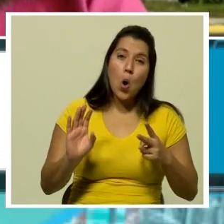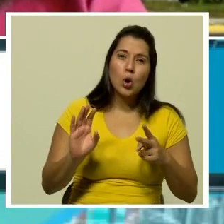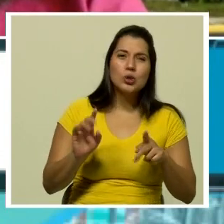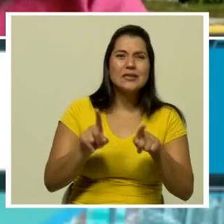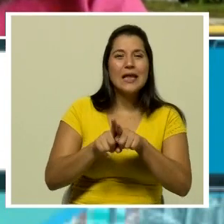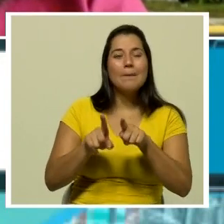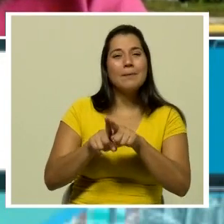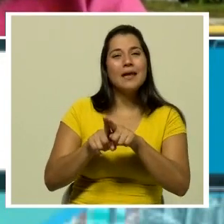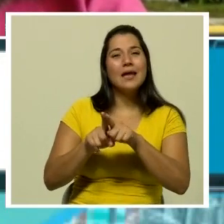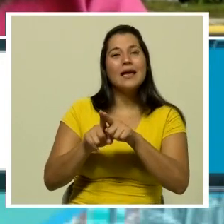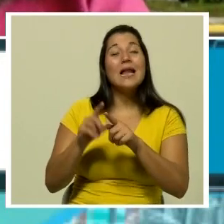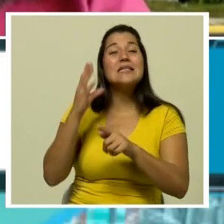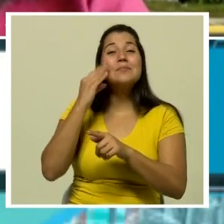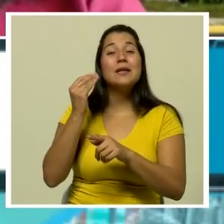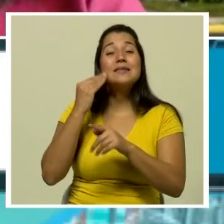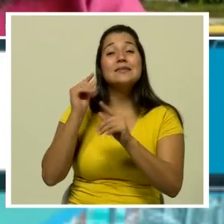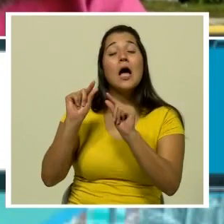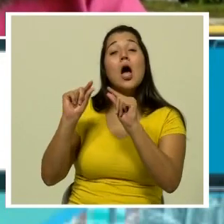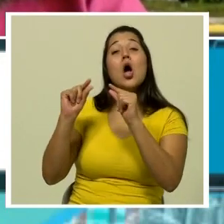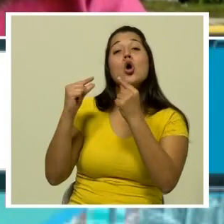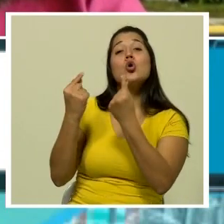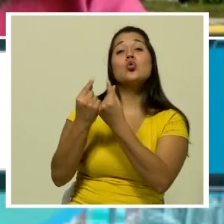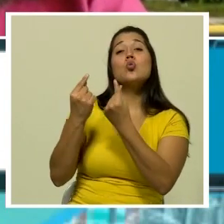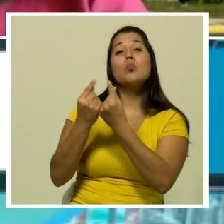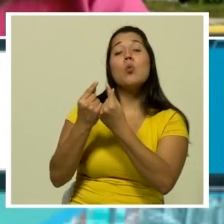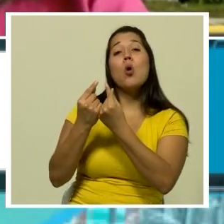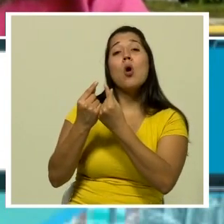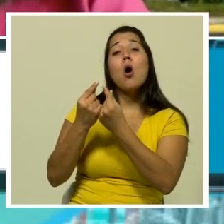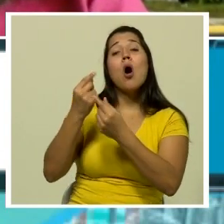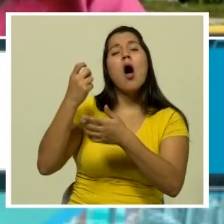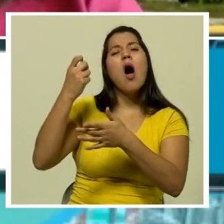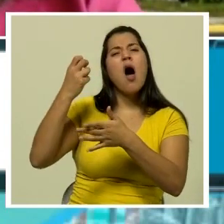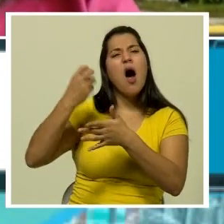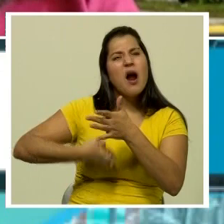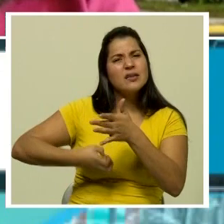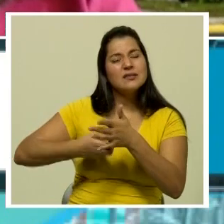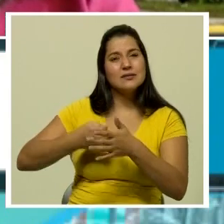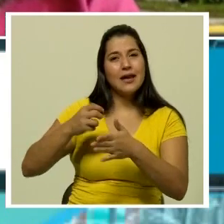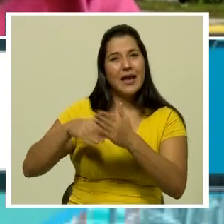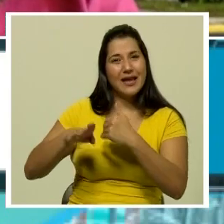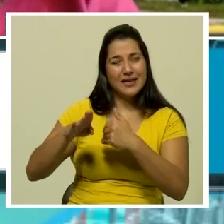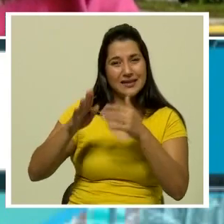del grupo Hearst en Estados Unidos, que más bien dijo, vamos a dar